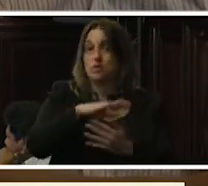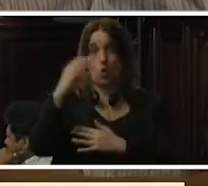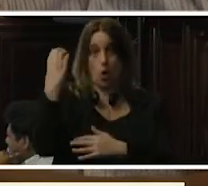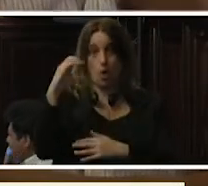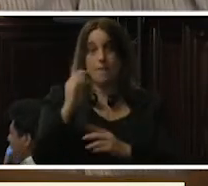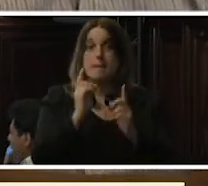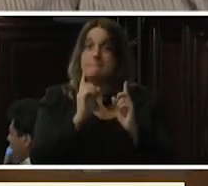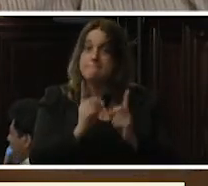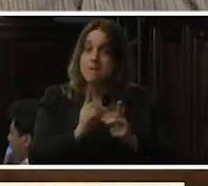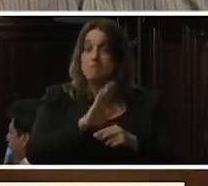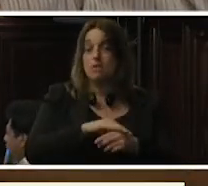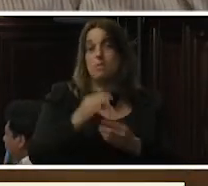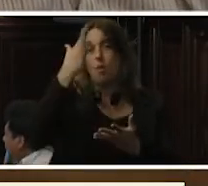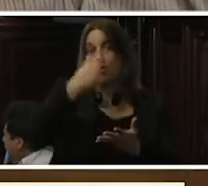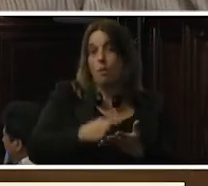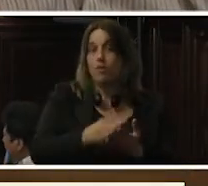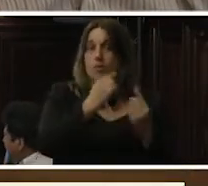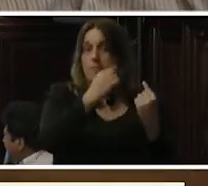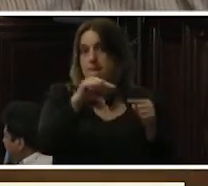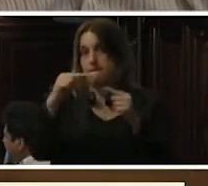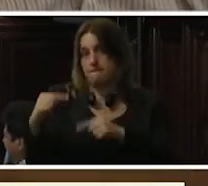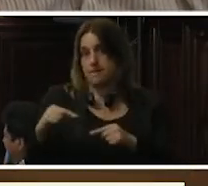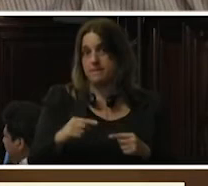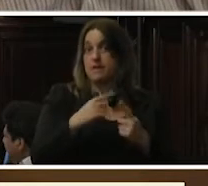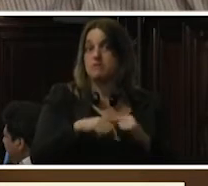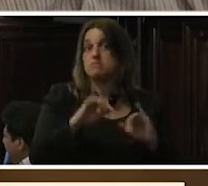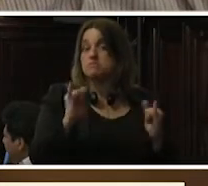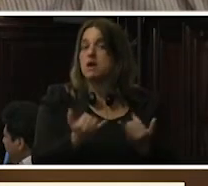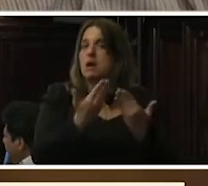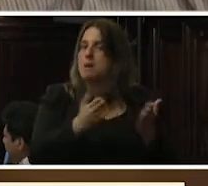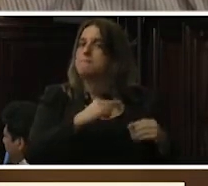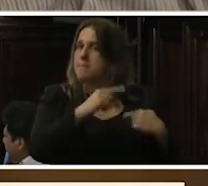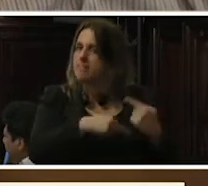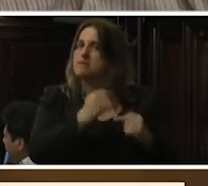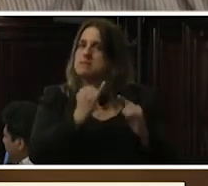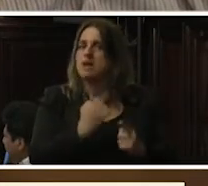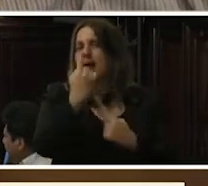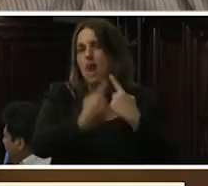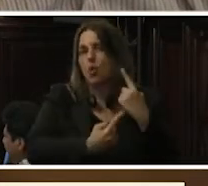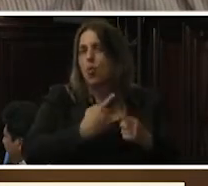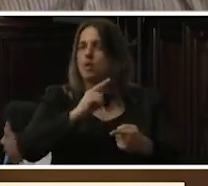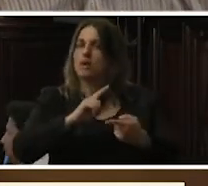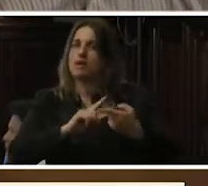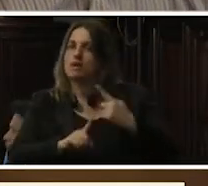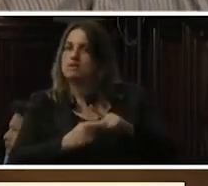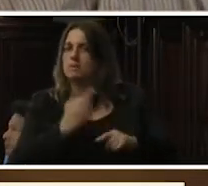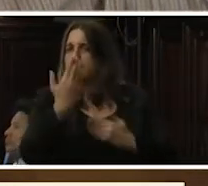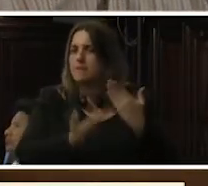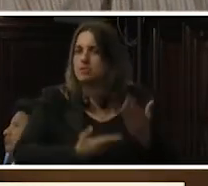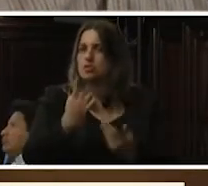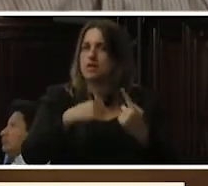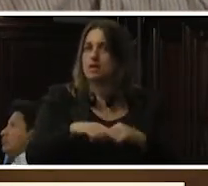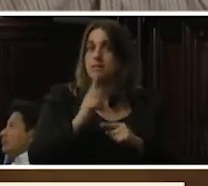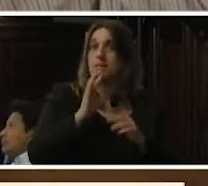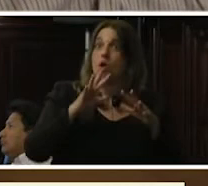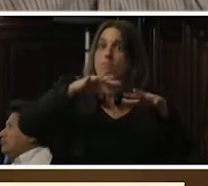el pueblo mapayerri, seminómada y en contacto inicial, mantiene relaciones con algunas personas sicuani y en menor grado con colonos